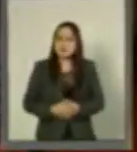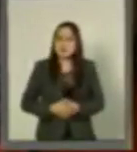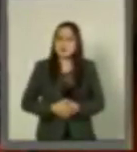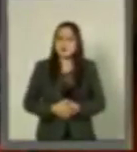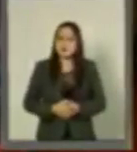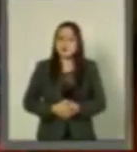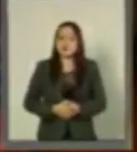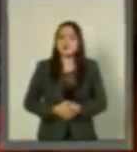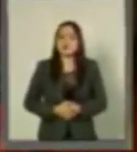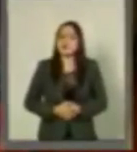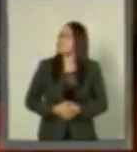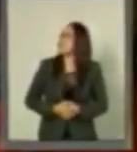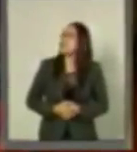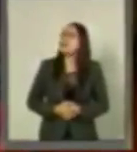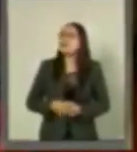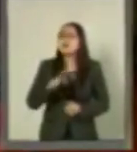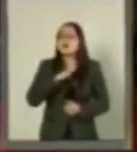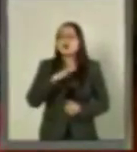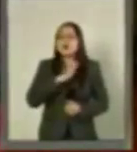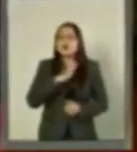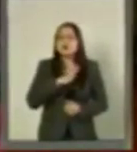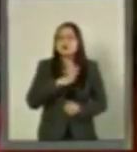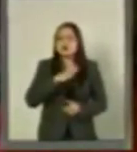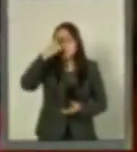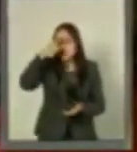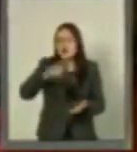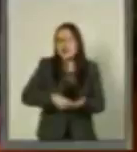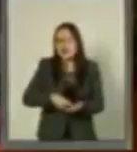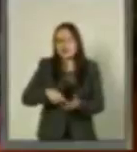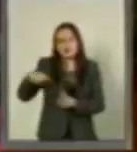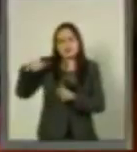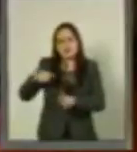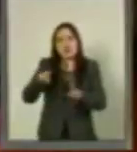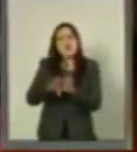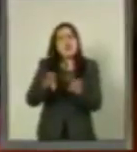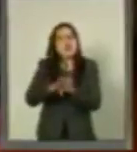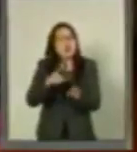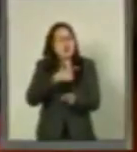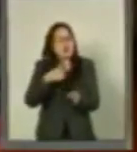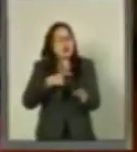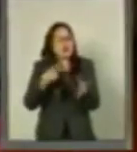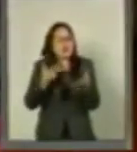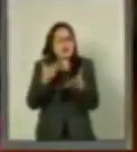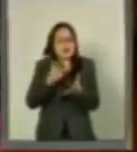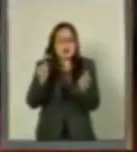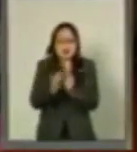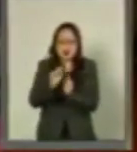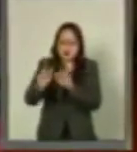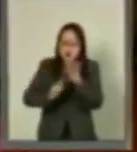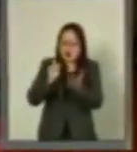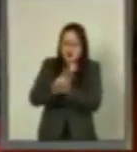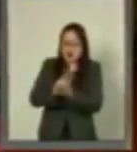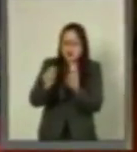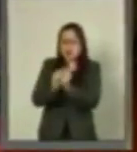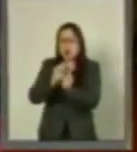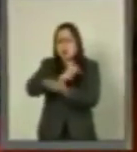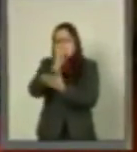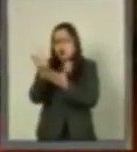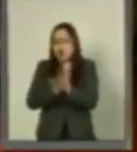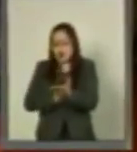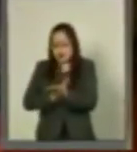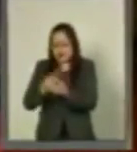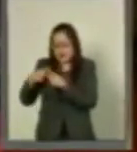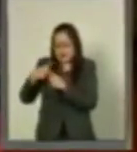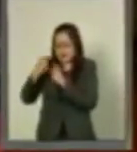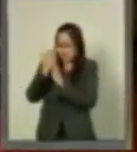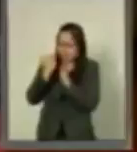Yo creo que debe de ser a partir de leyes, programas,